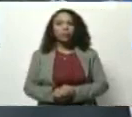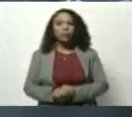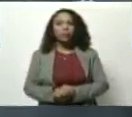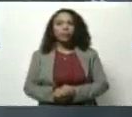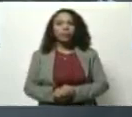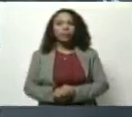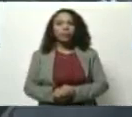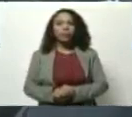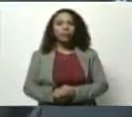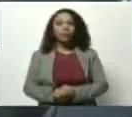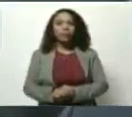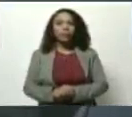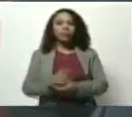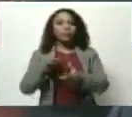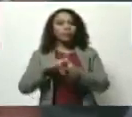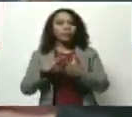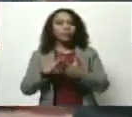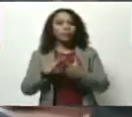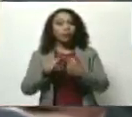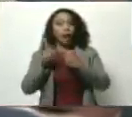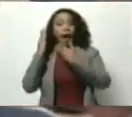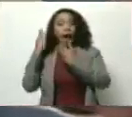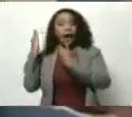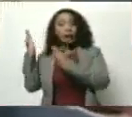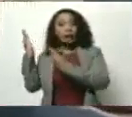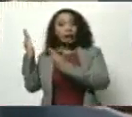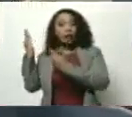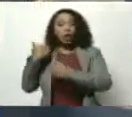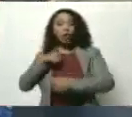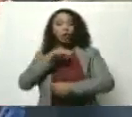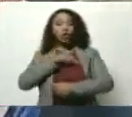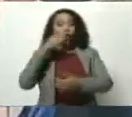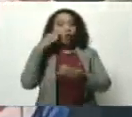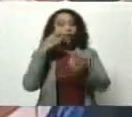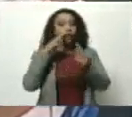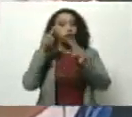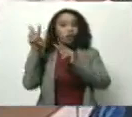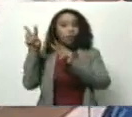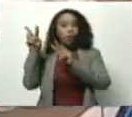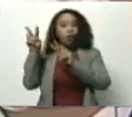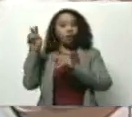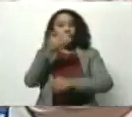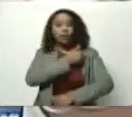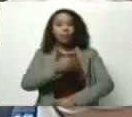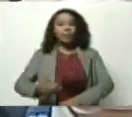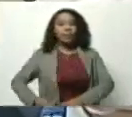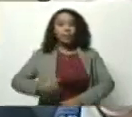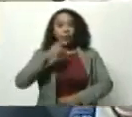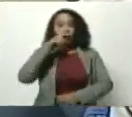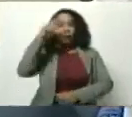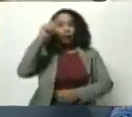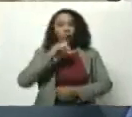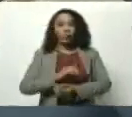y entonces esto es lo que nosotros hemos visto del presidente nicolás maduro